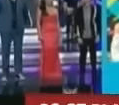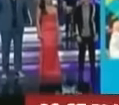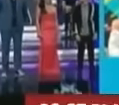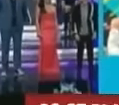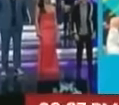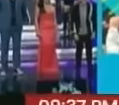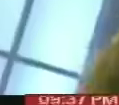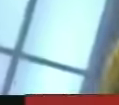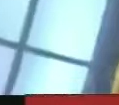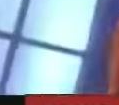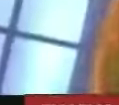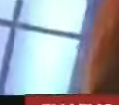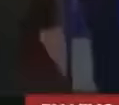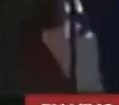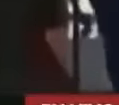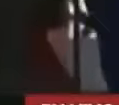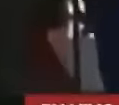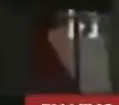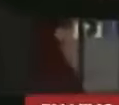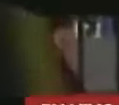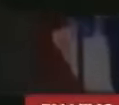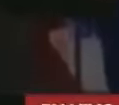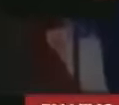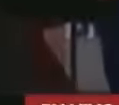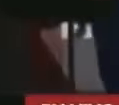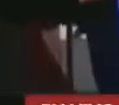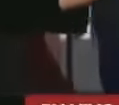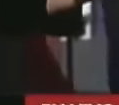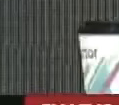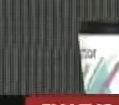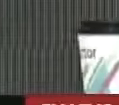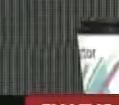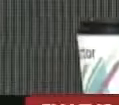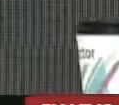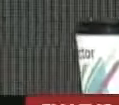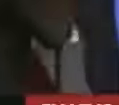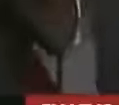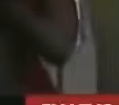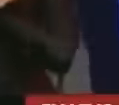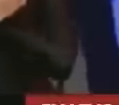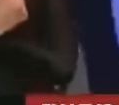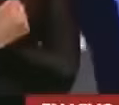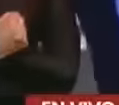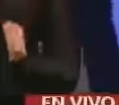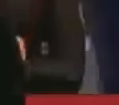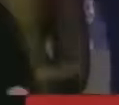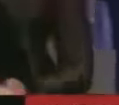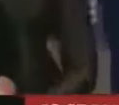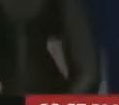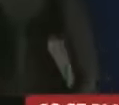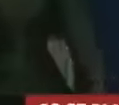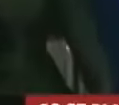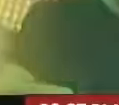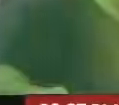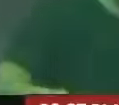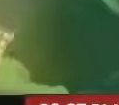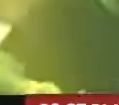Maduro más. No tienes la esperanza de un mundo, un ejemplo para el mundo.